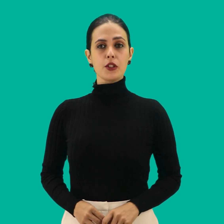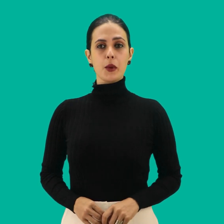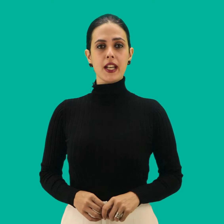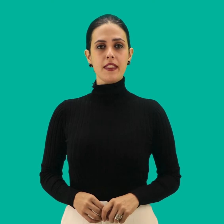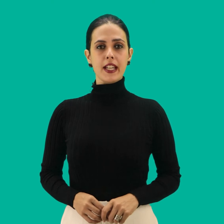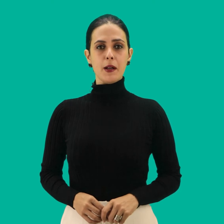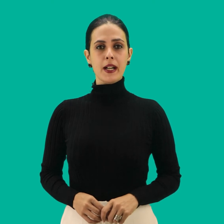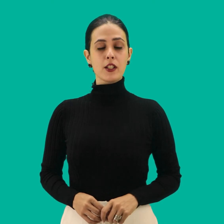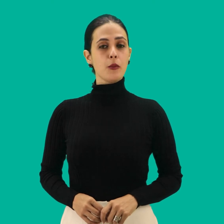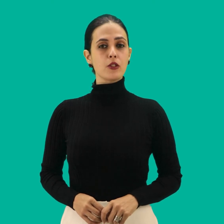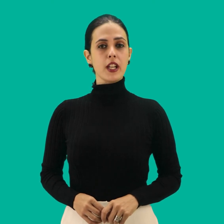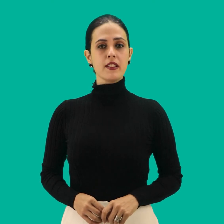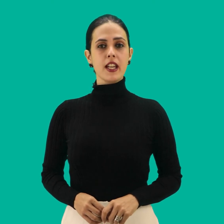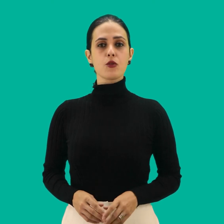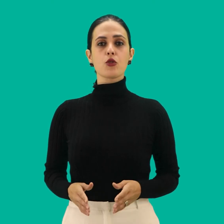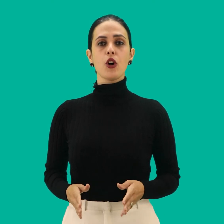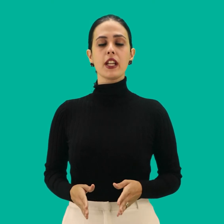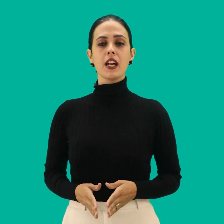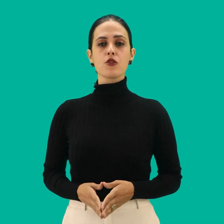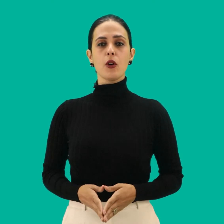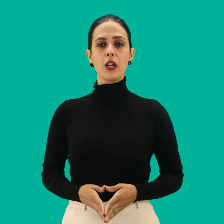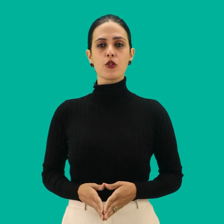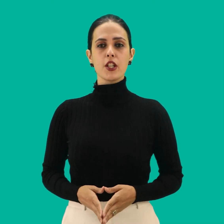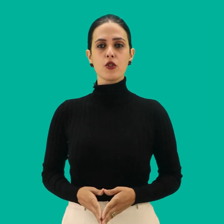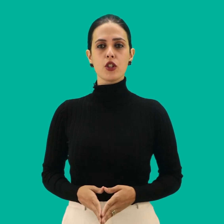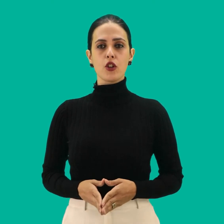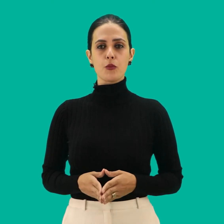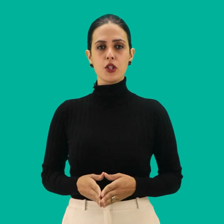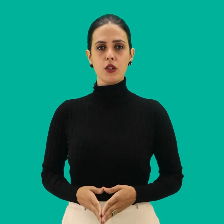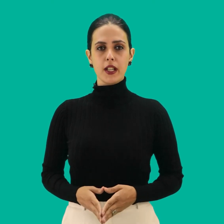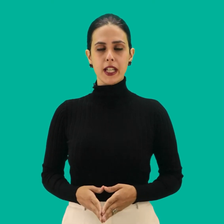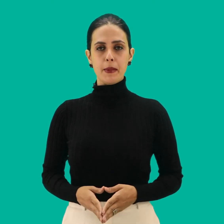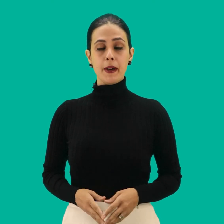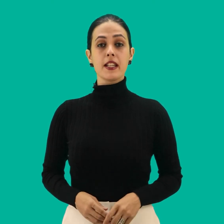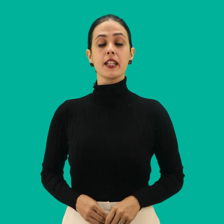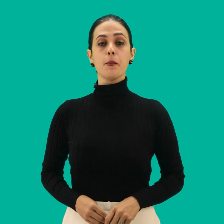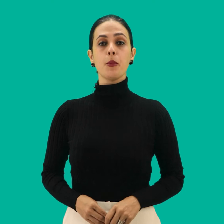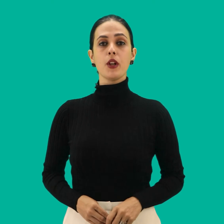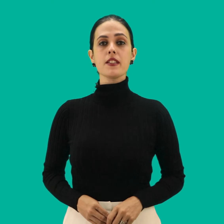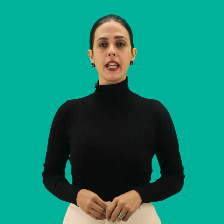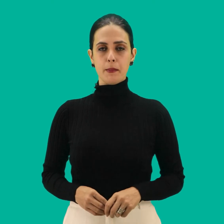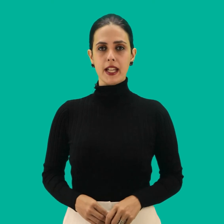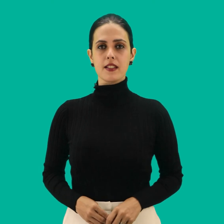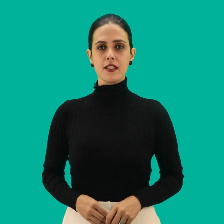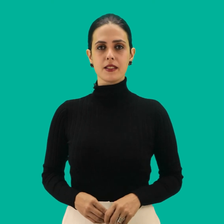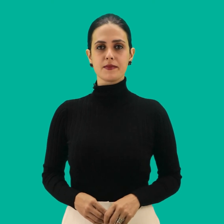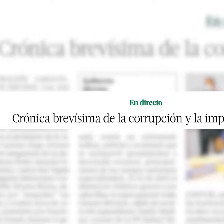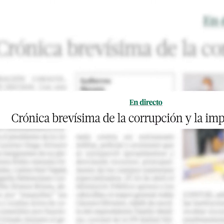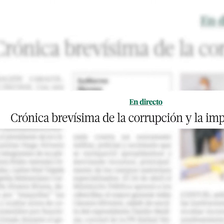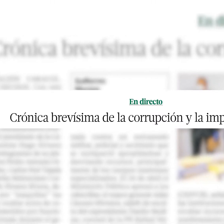dio continuidad en la parte número 13 a sus crónicas sobre los hechos de corrupción que permanecen impunes en el